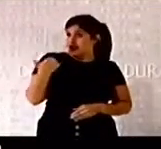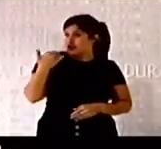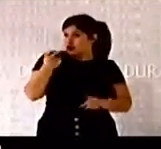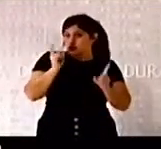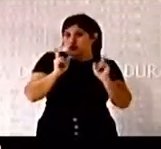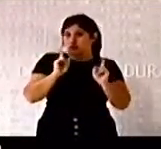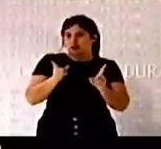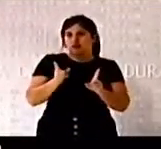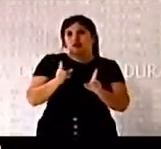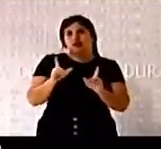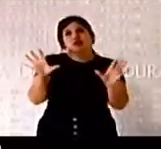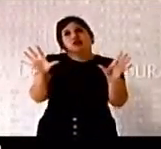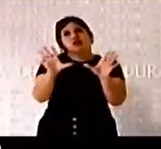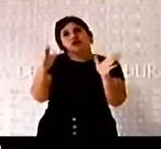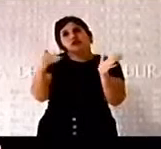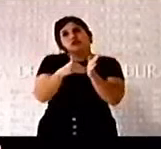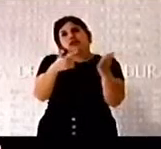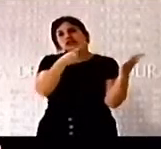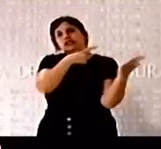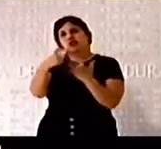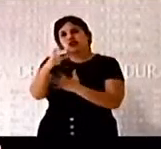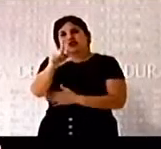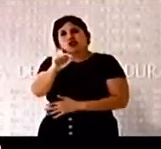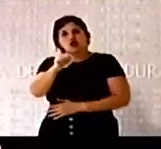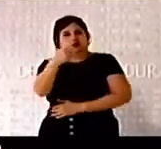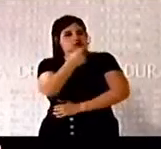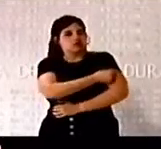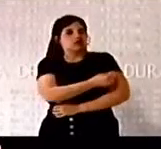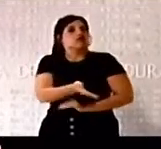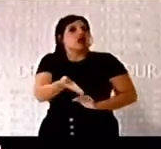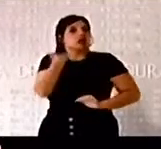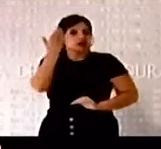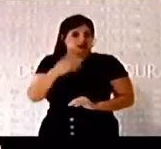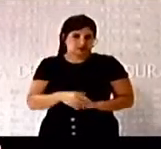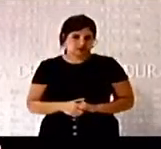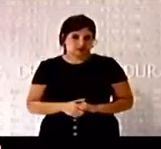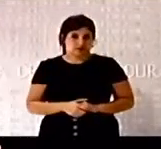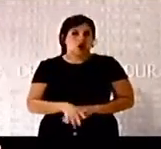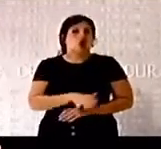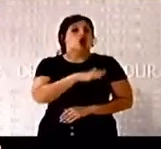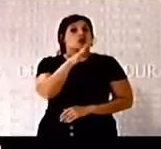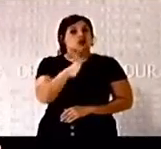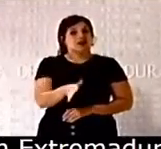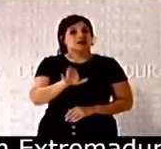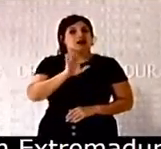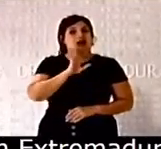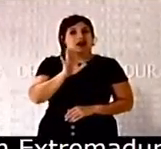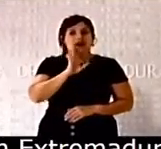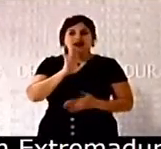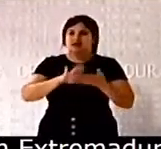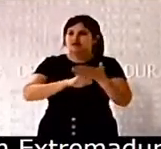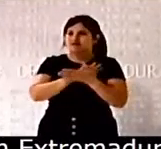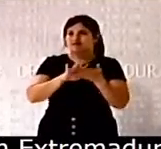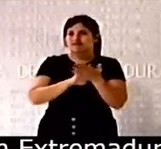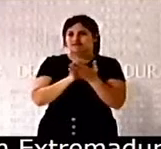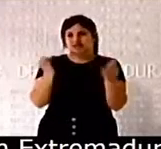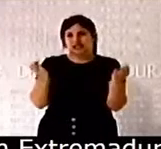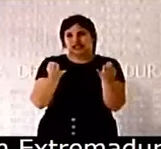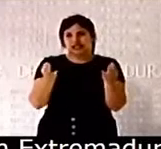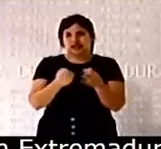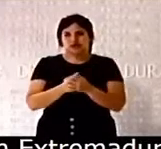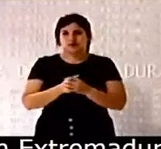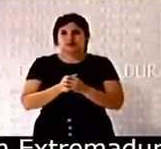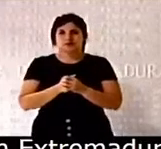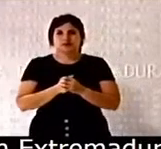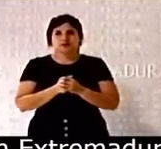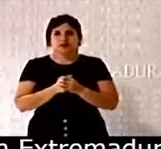de 10.600 dosis en Extremadura. Por eso les decía que es muy difícil